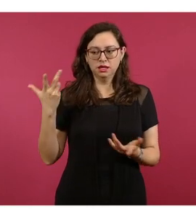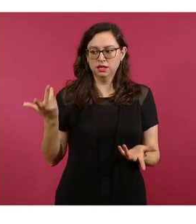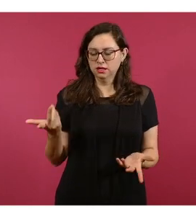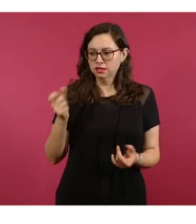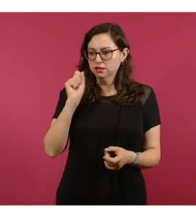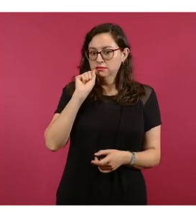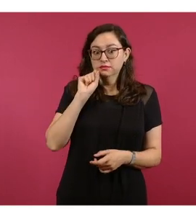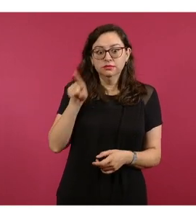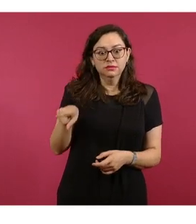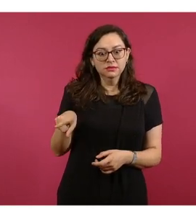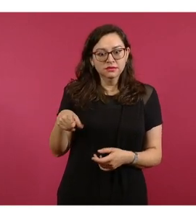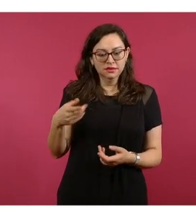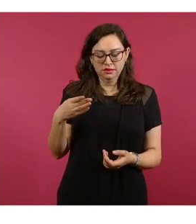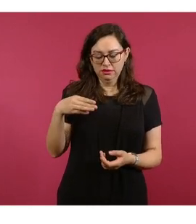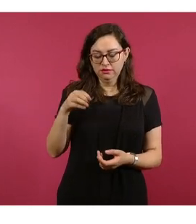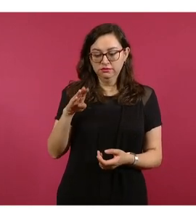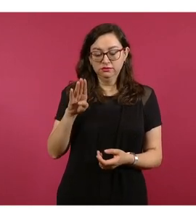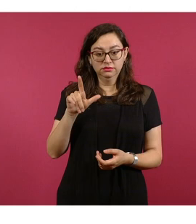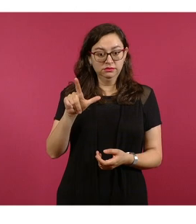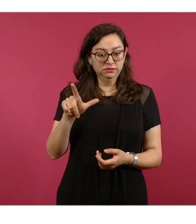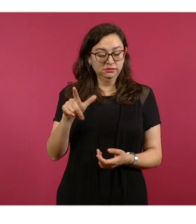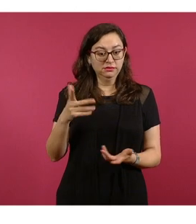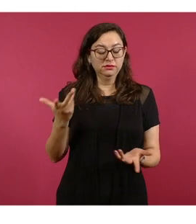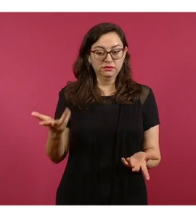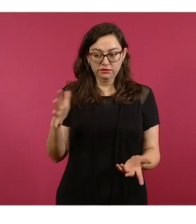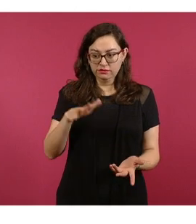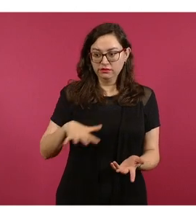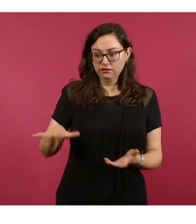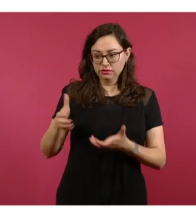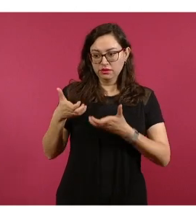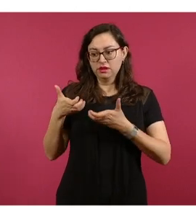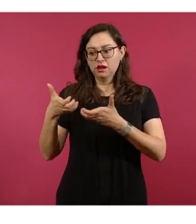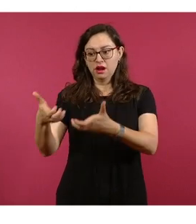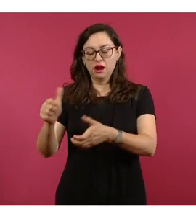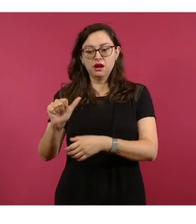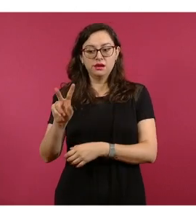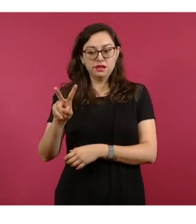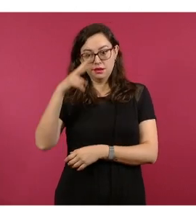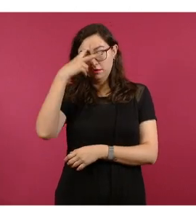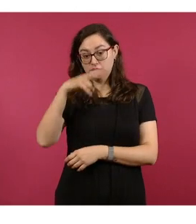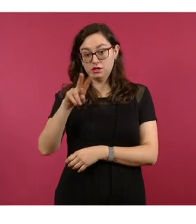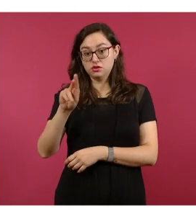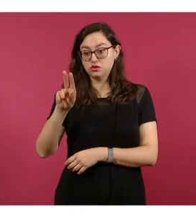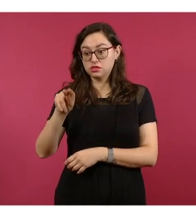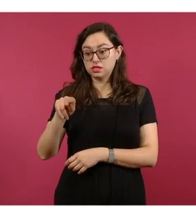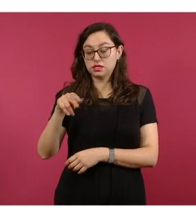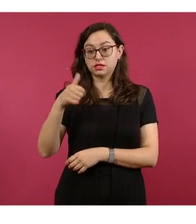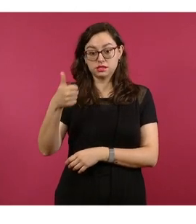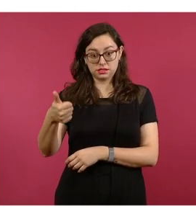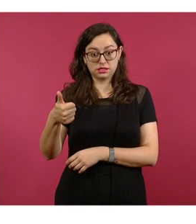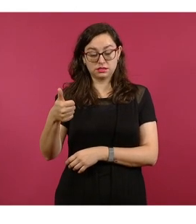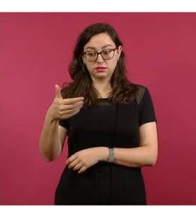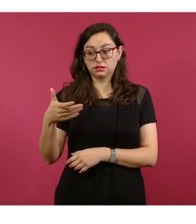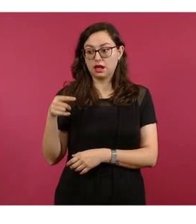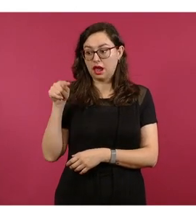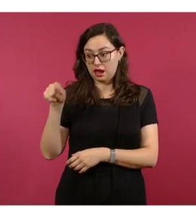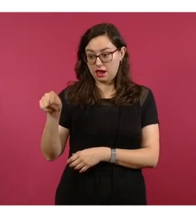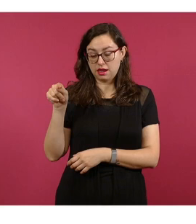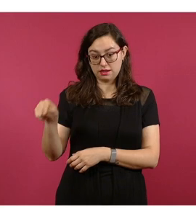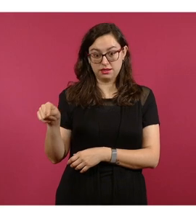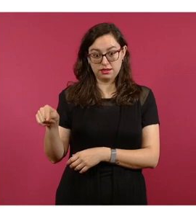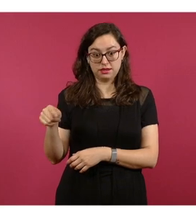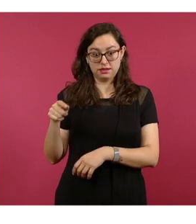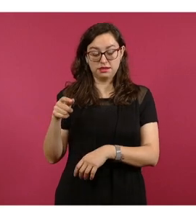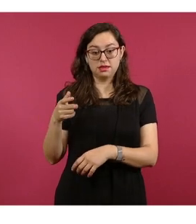la misma franquicia que mencionamos de Móvil, que está ubicada en Avenida México 86, dio el litro de diésel en esta